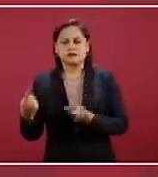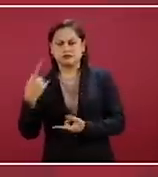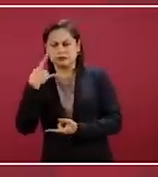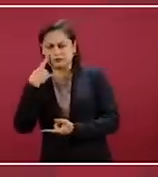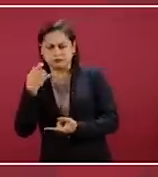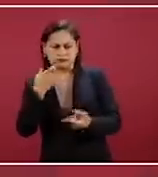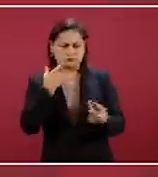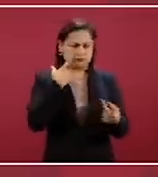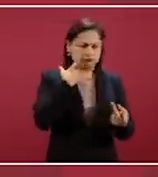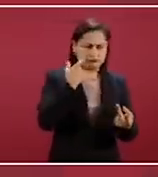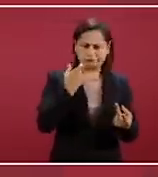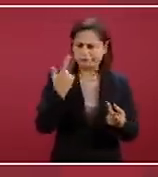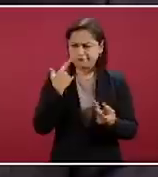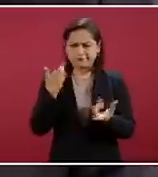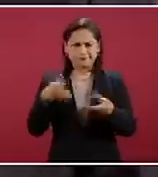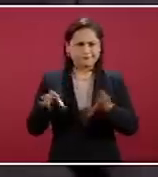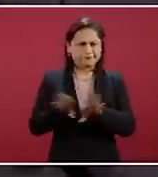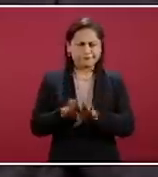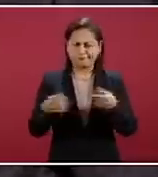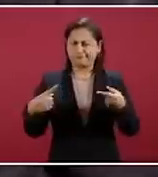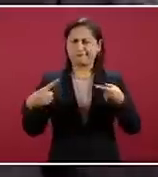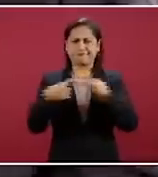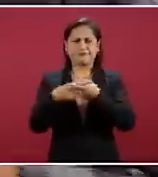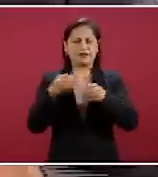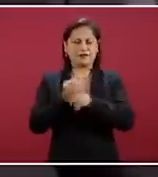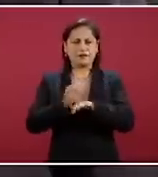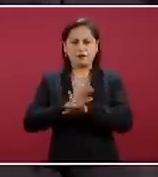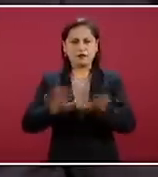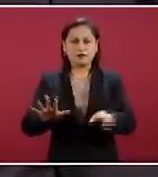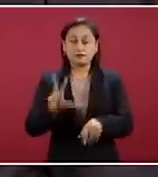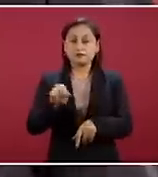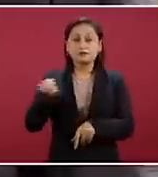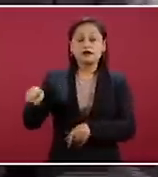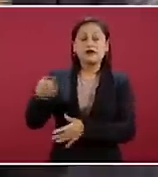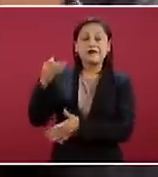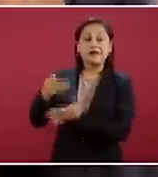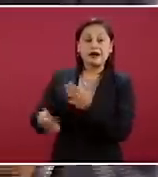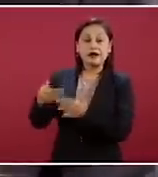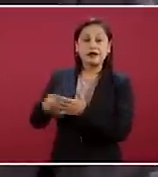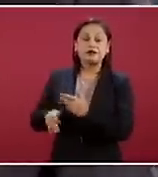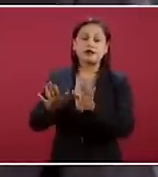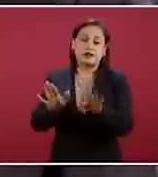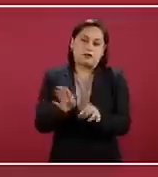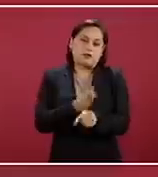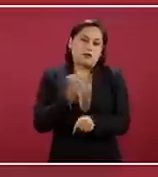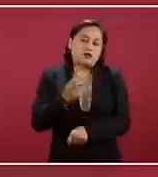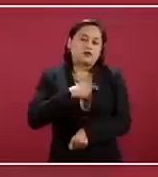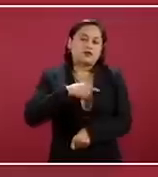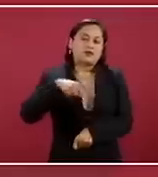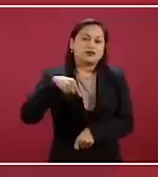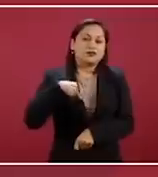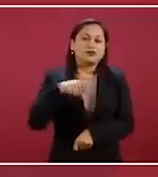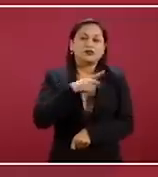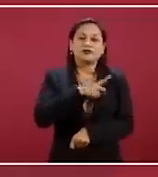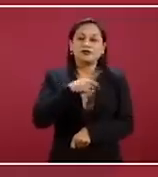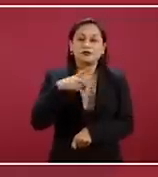obligados a que funcione bien la economía, a que haya